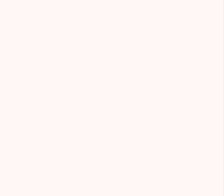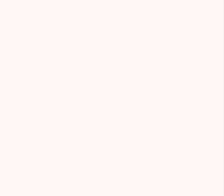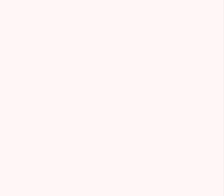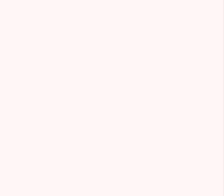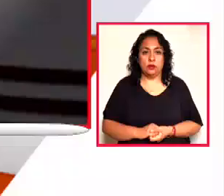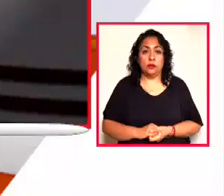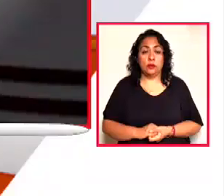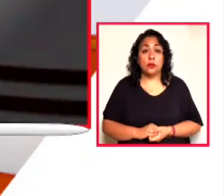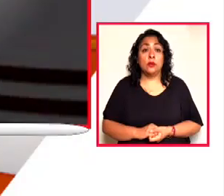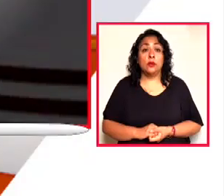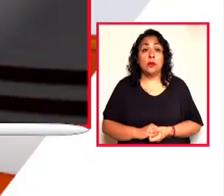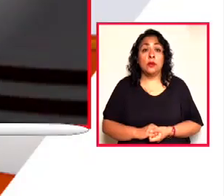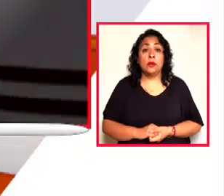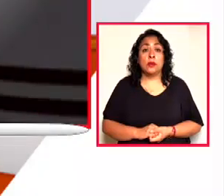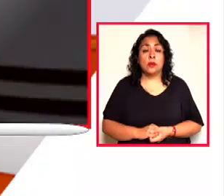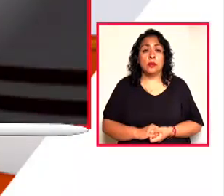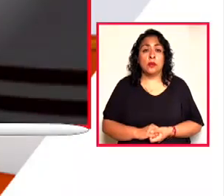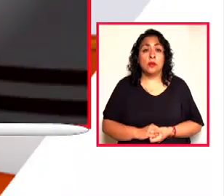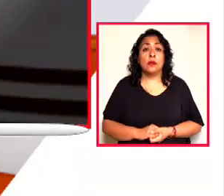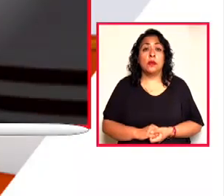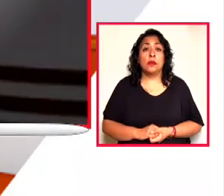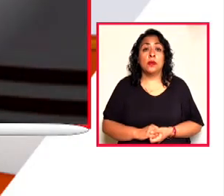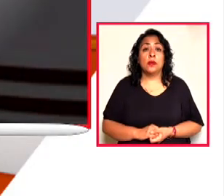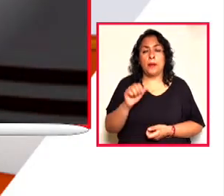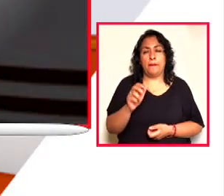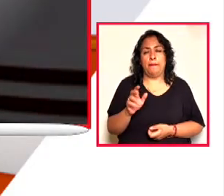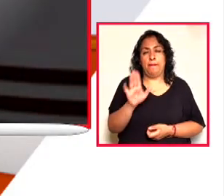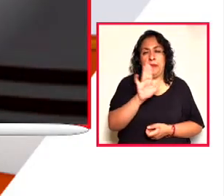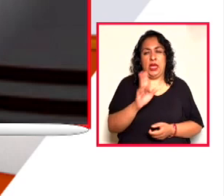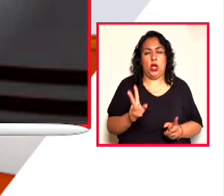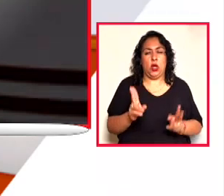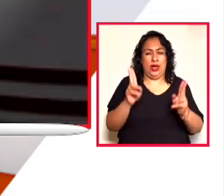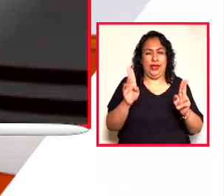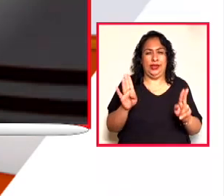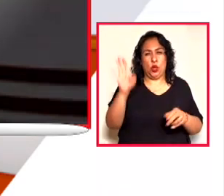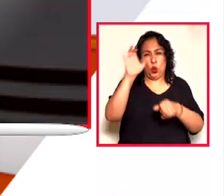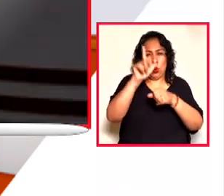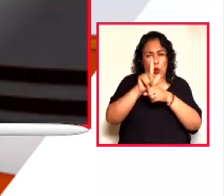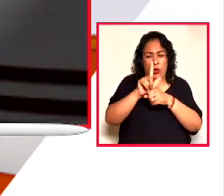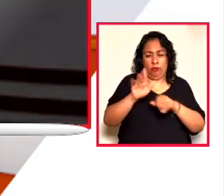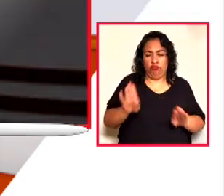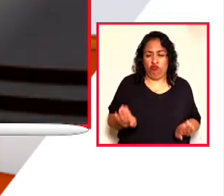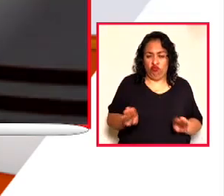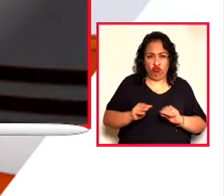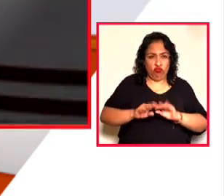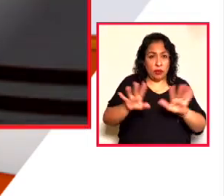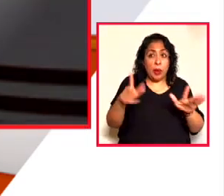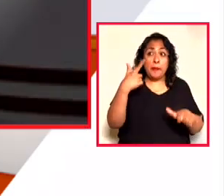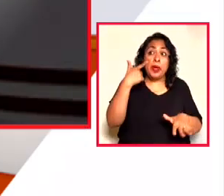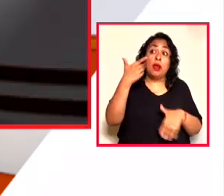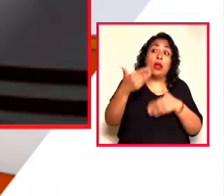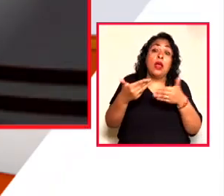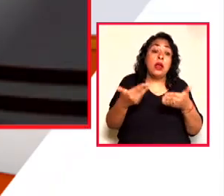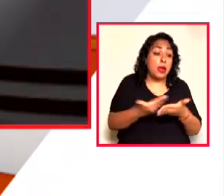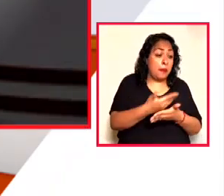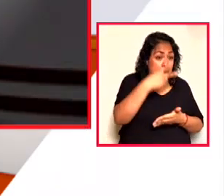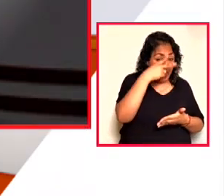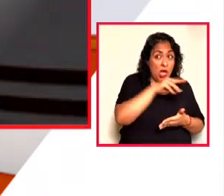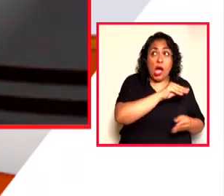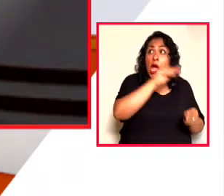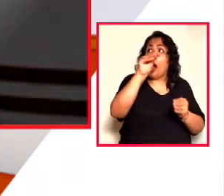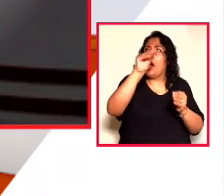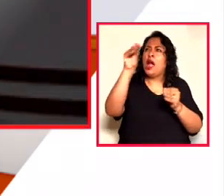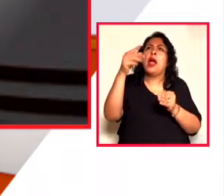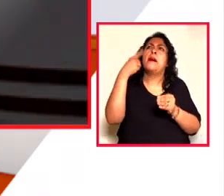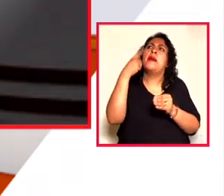En mi juventud. Ese miércoles de diáspora cultural vamos a las huellas de los mexicanos y además con un proyecto muy interesante